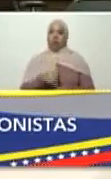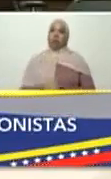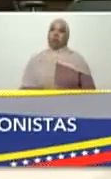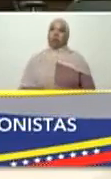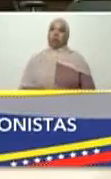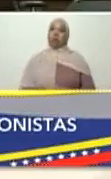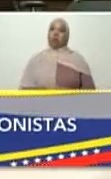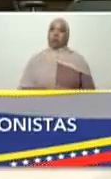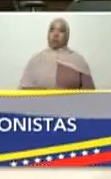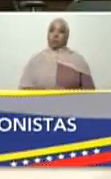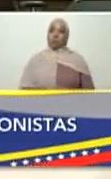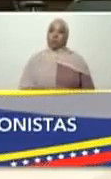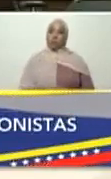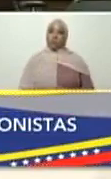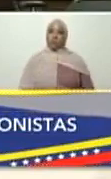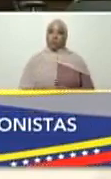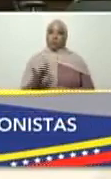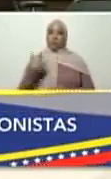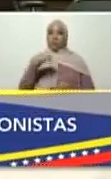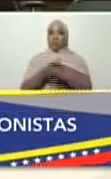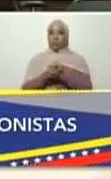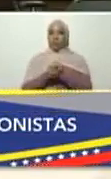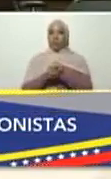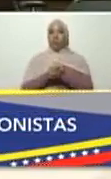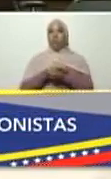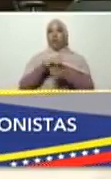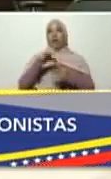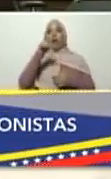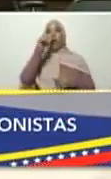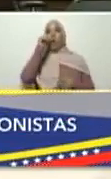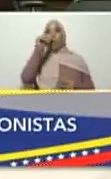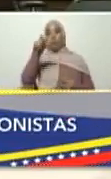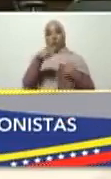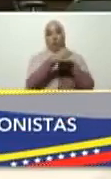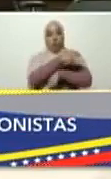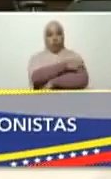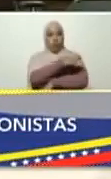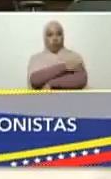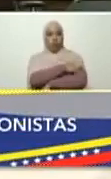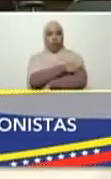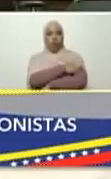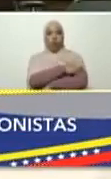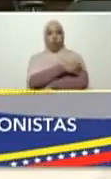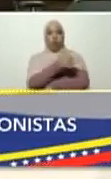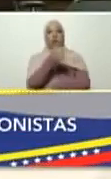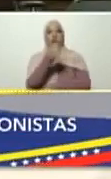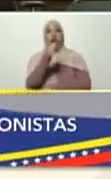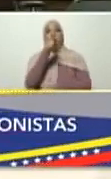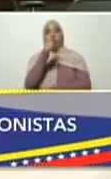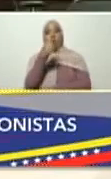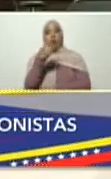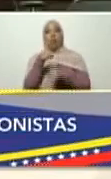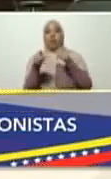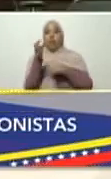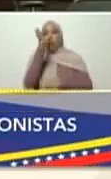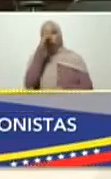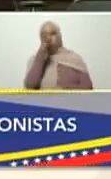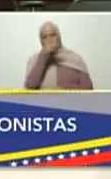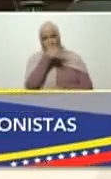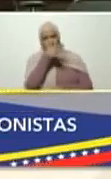Carlos Ocarí. Conflay con agua. Ahora Conflay con agua habla de democracia directa,